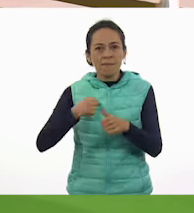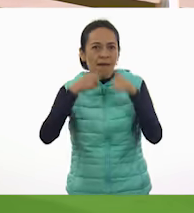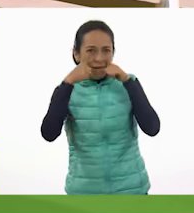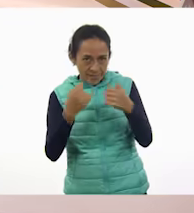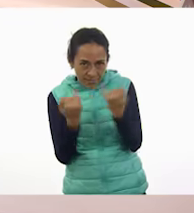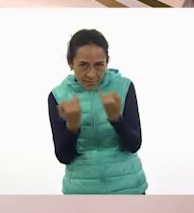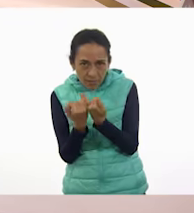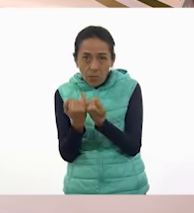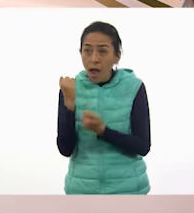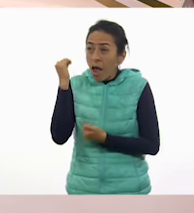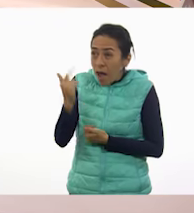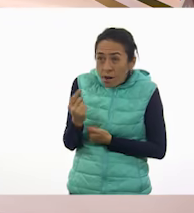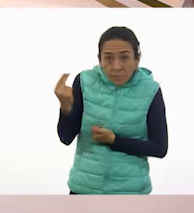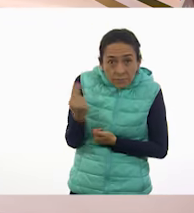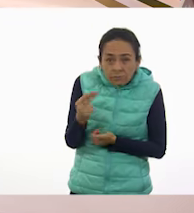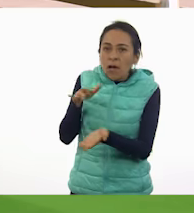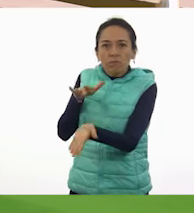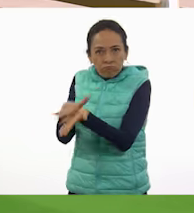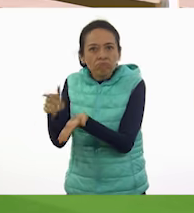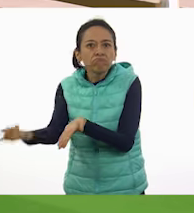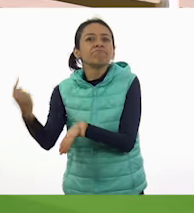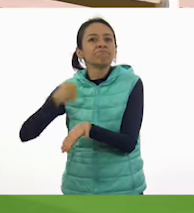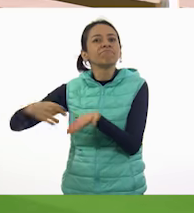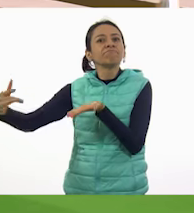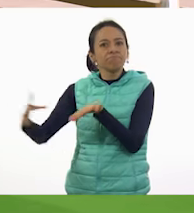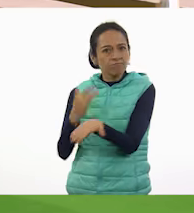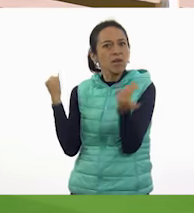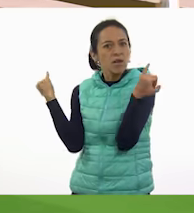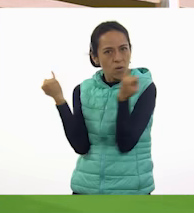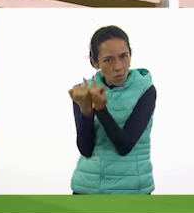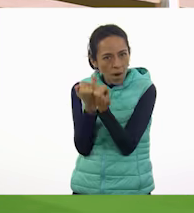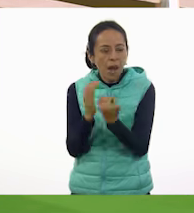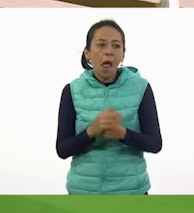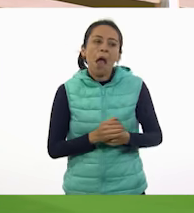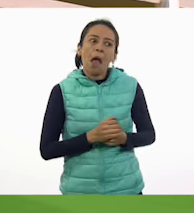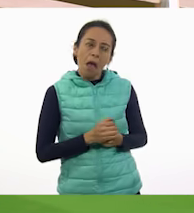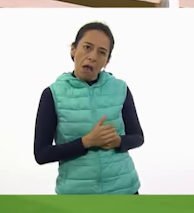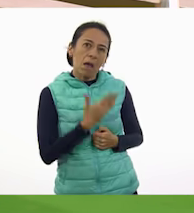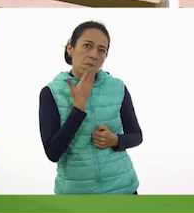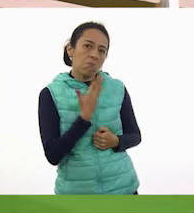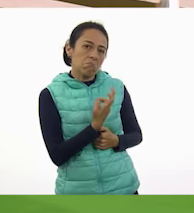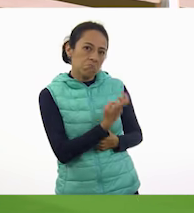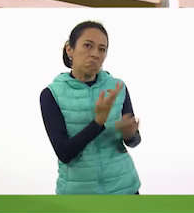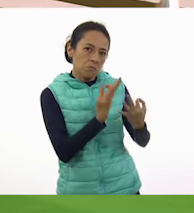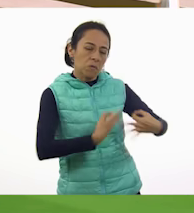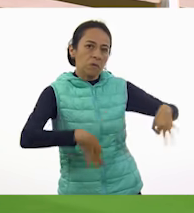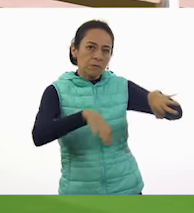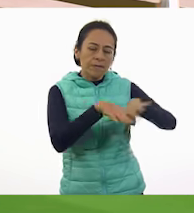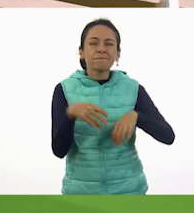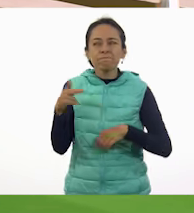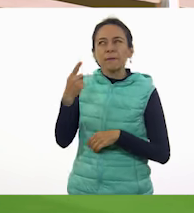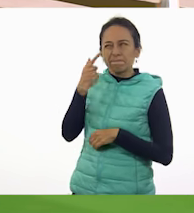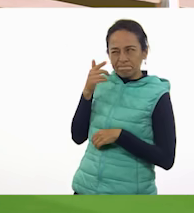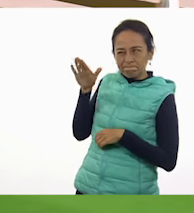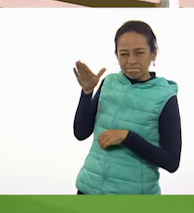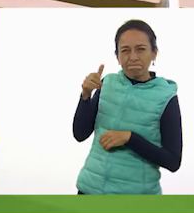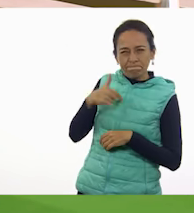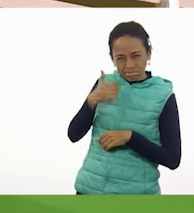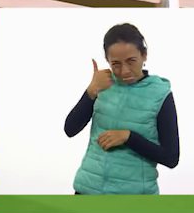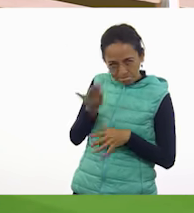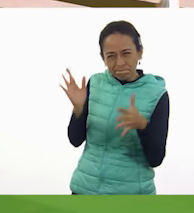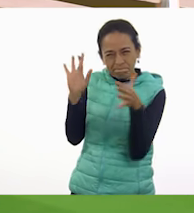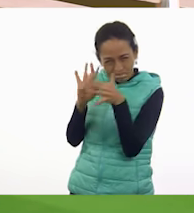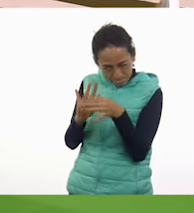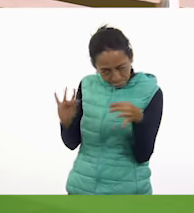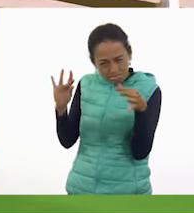bueno, eso es muy bueno, sí. Sí. Oye, pero fíjate que... Te quiero platicar un poco más acerca de